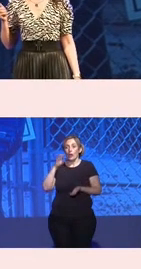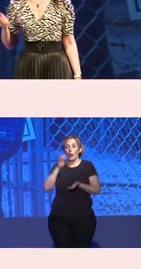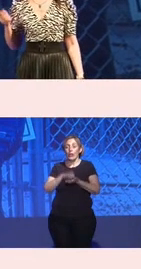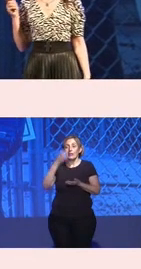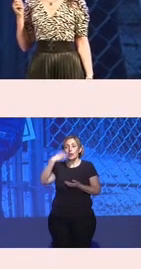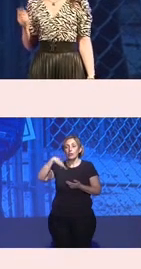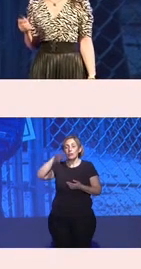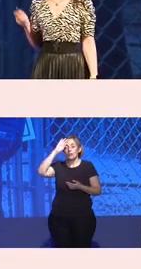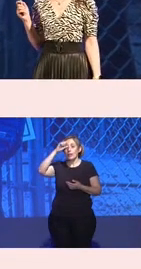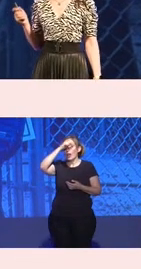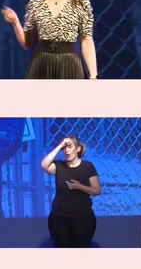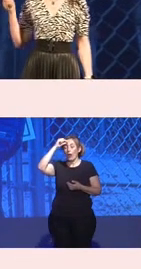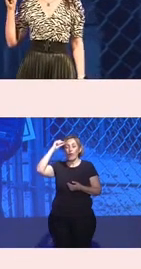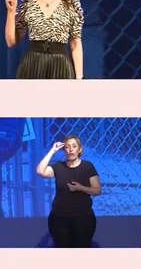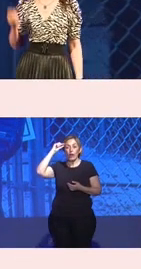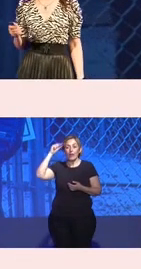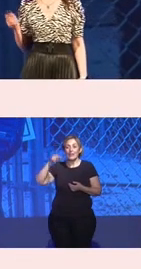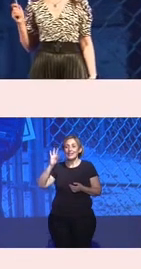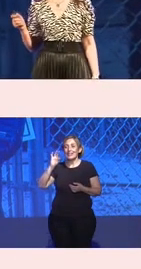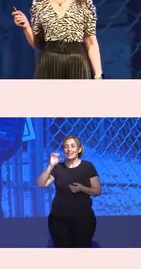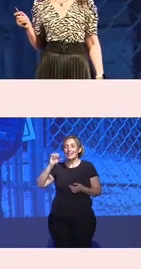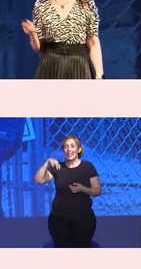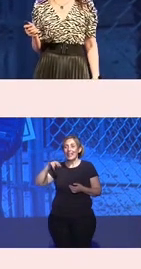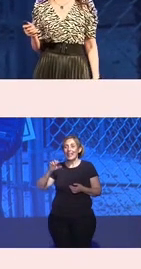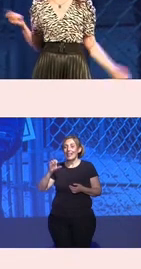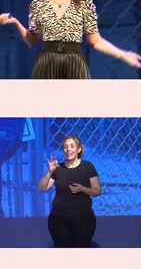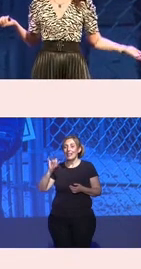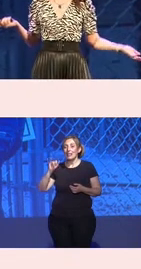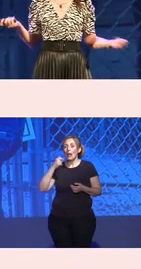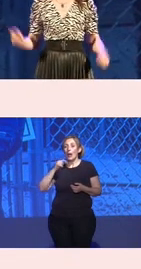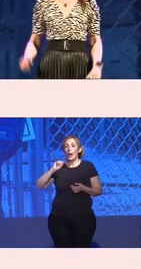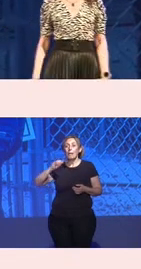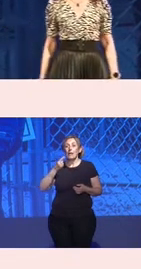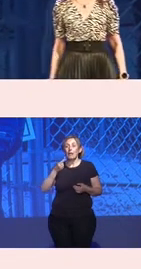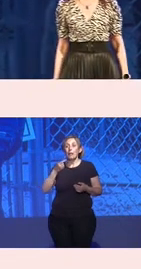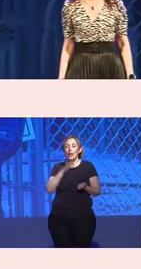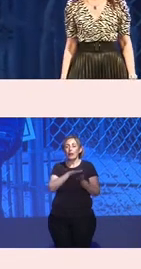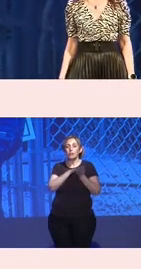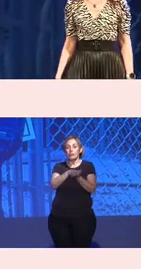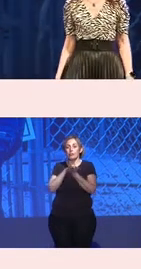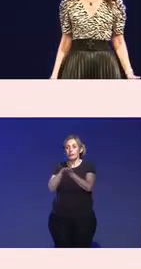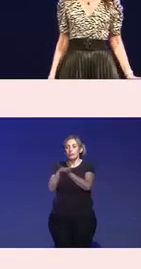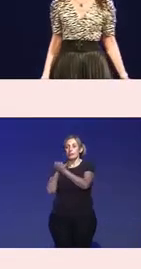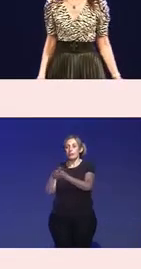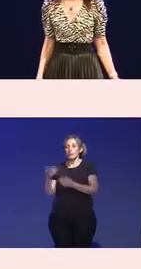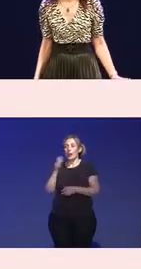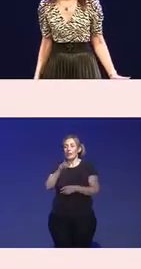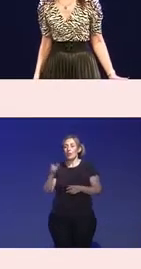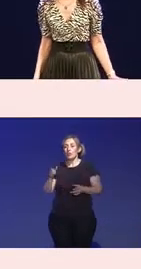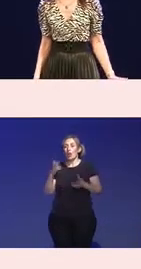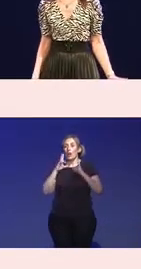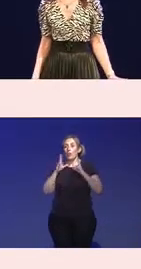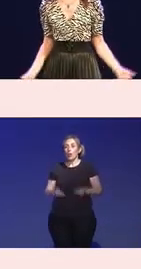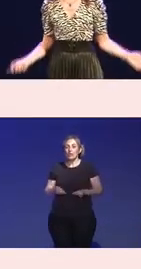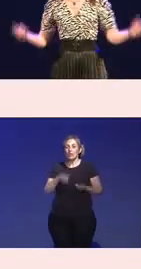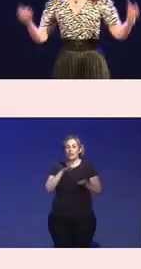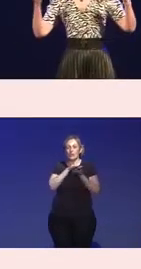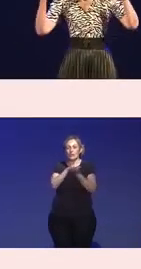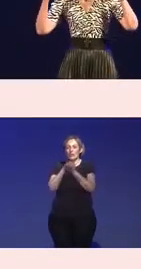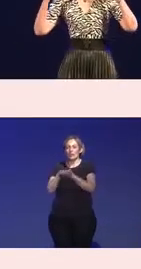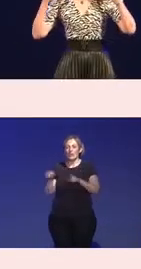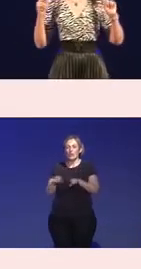cológico forense de la Universidad de Tennessee la primera granja de cadáveres la primera Body Farm Qué es una granja de